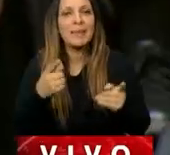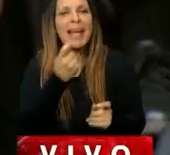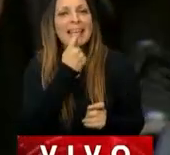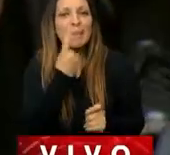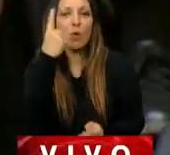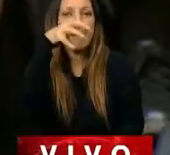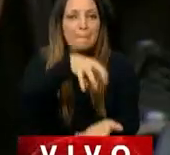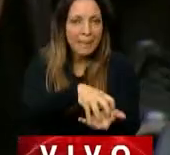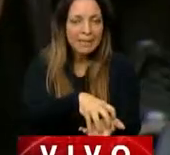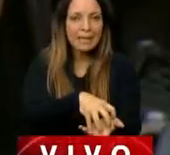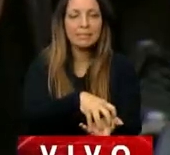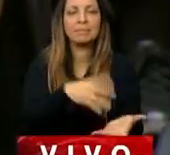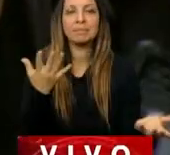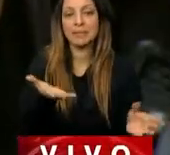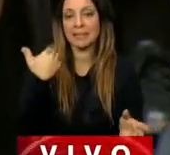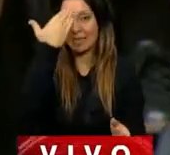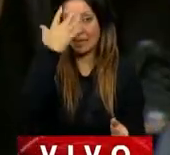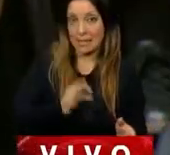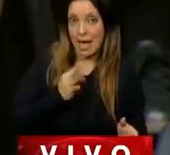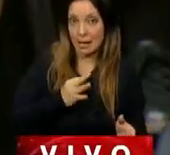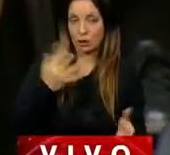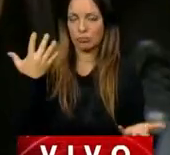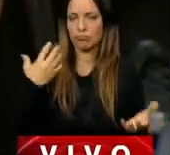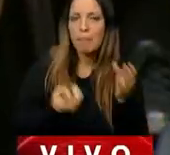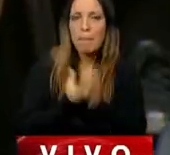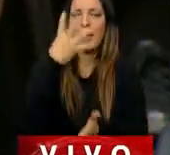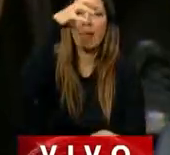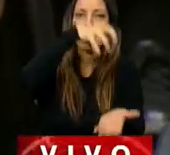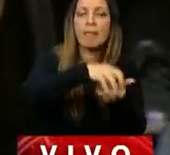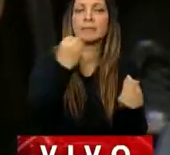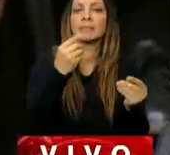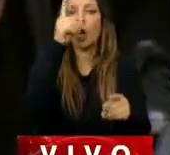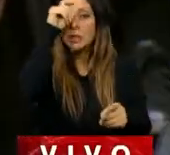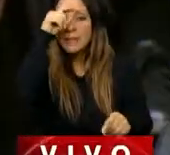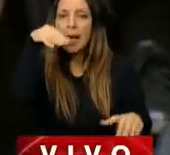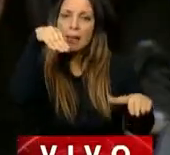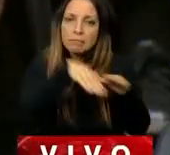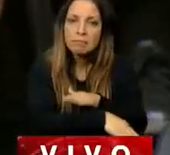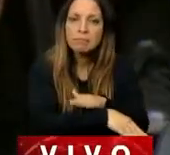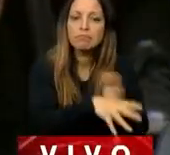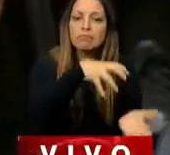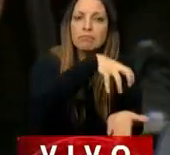de una empresa que hace 15 años nacía en el subsuelo de un hospital donde